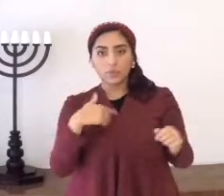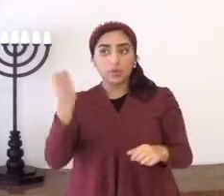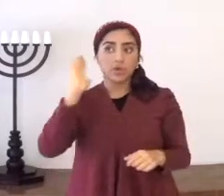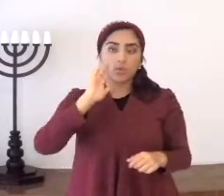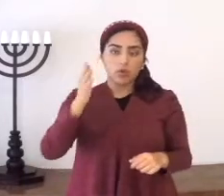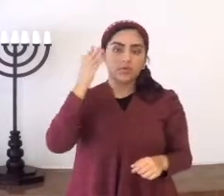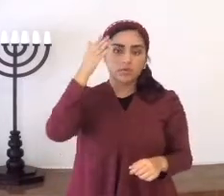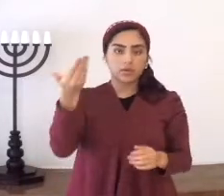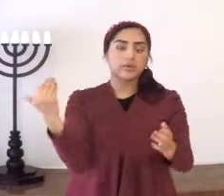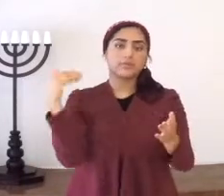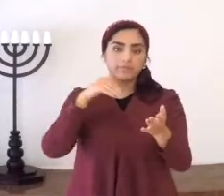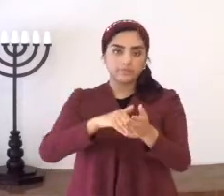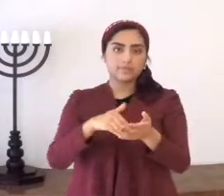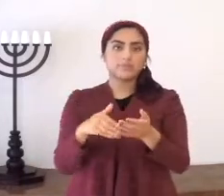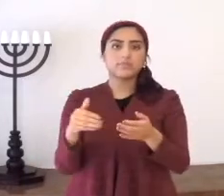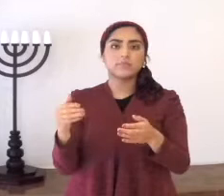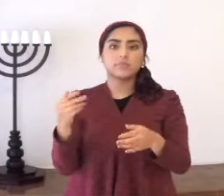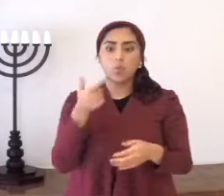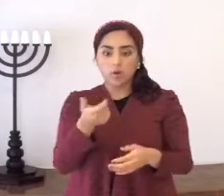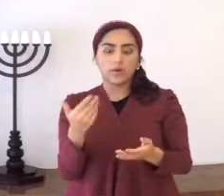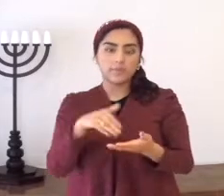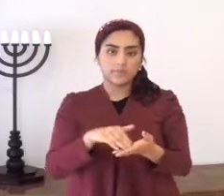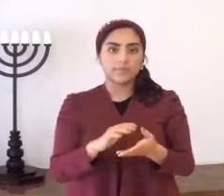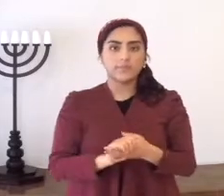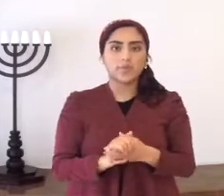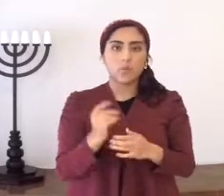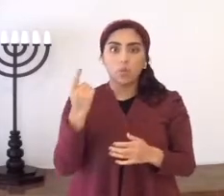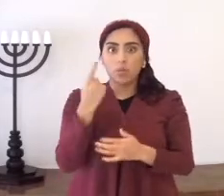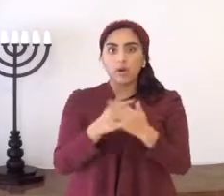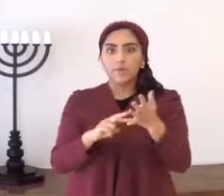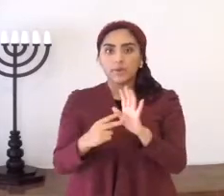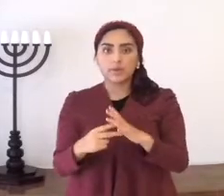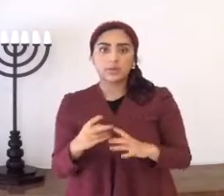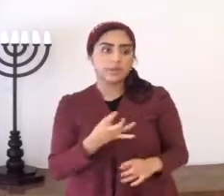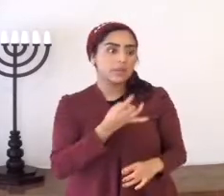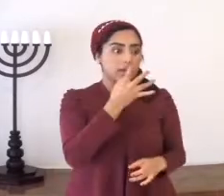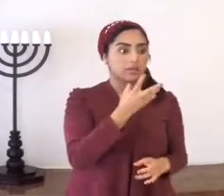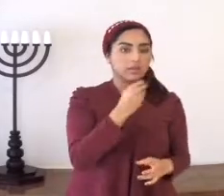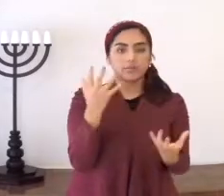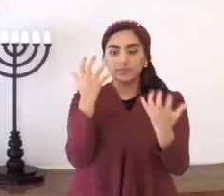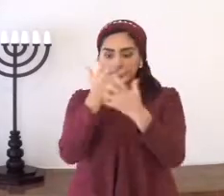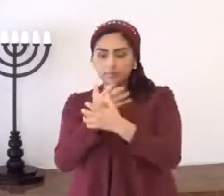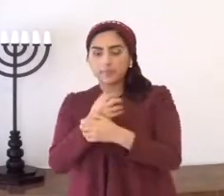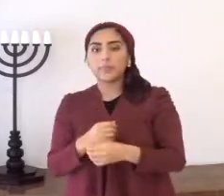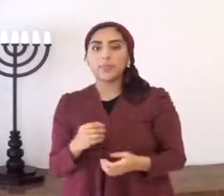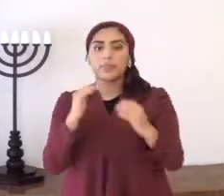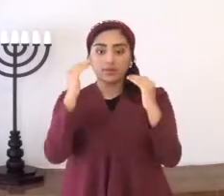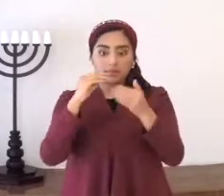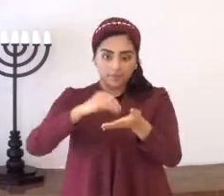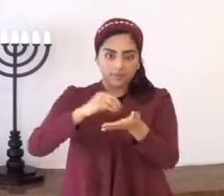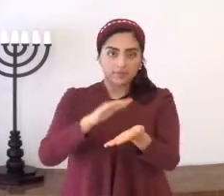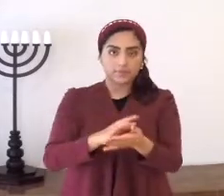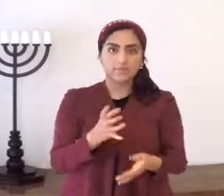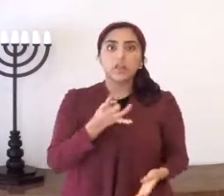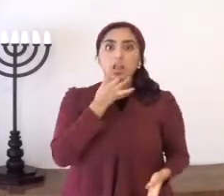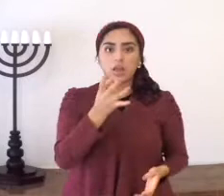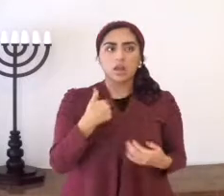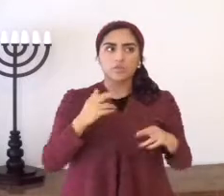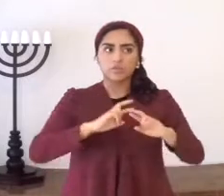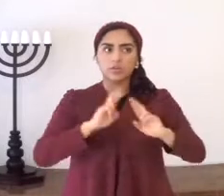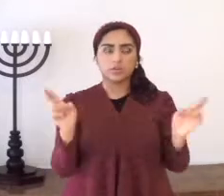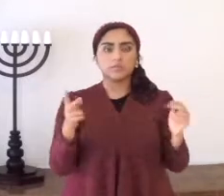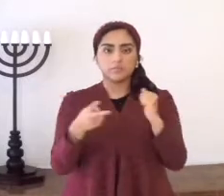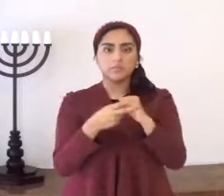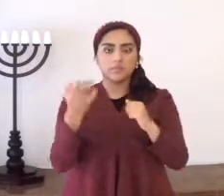otra vez los 5 libros de Moshe, si el Eterno lo permite. ¿Qué es la luz y qué son las tinieblas? La